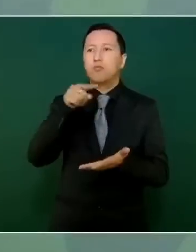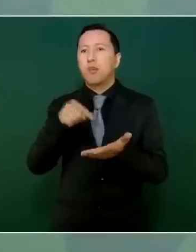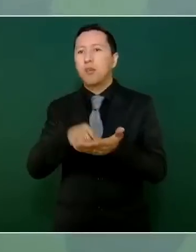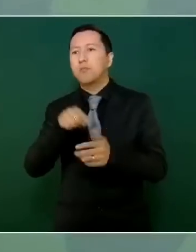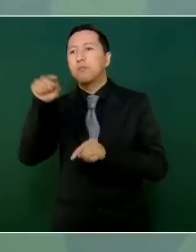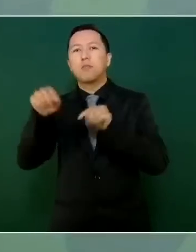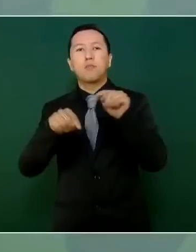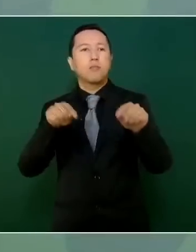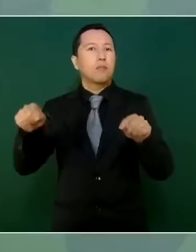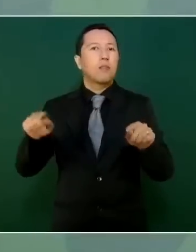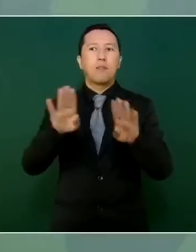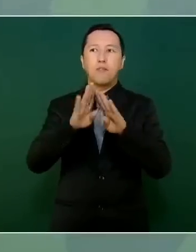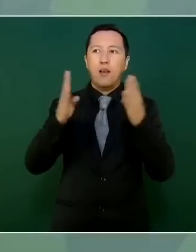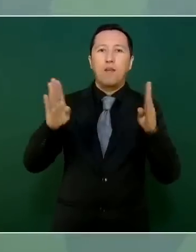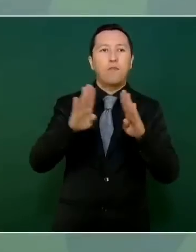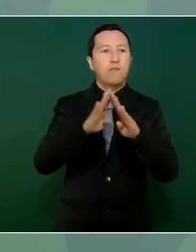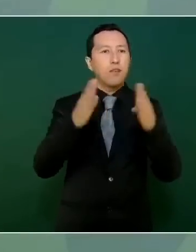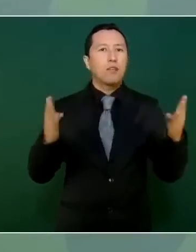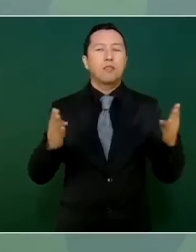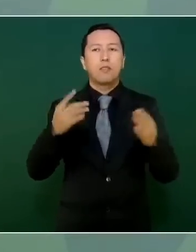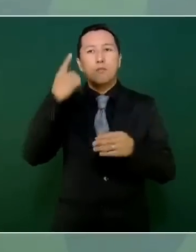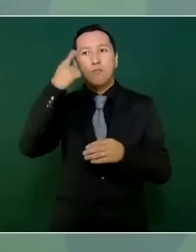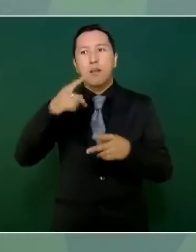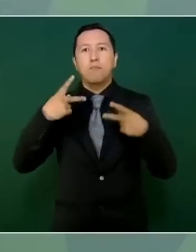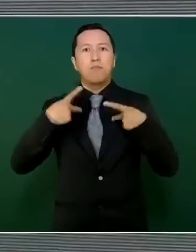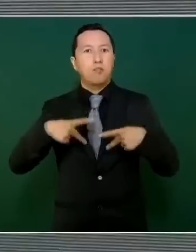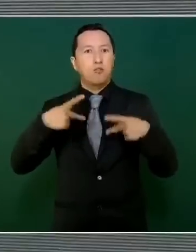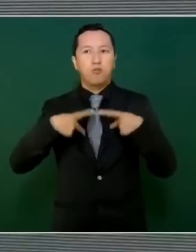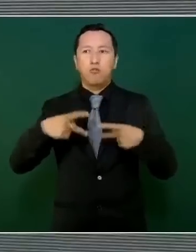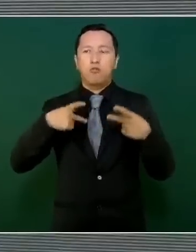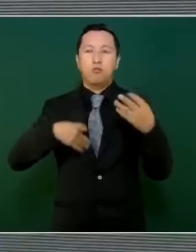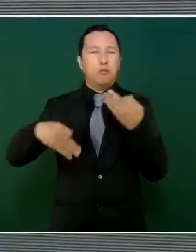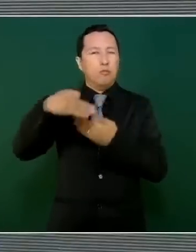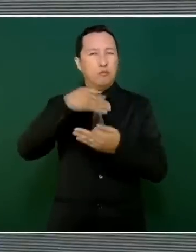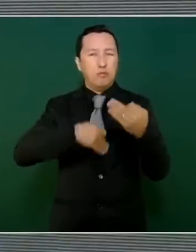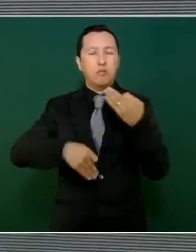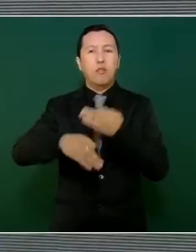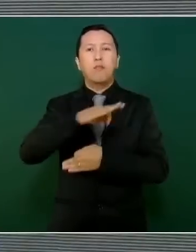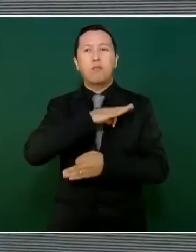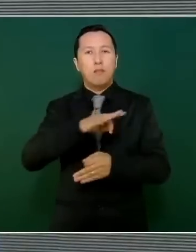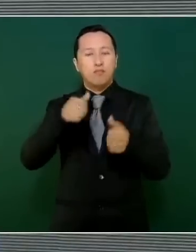no se quedara la gente sin atención.